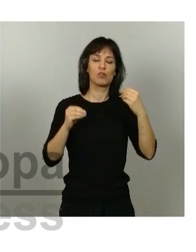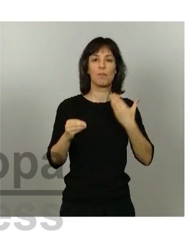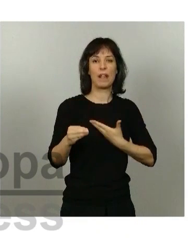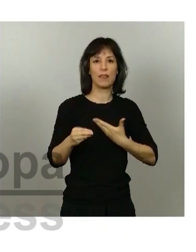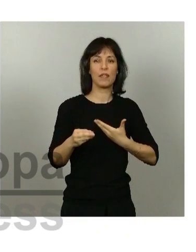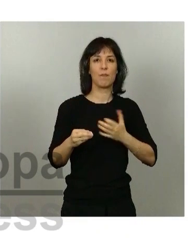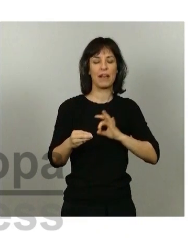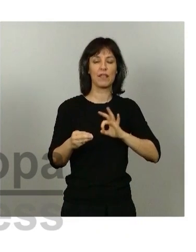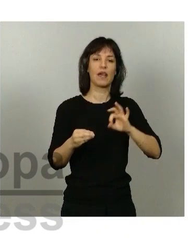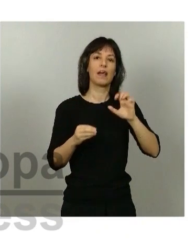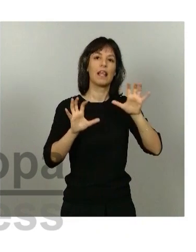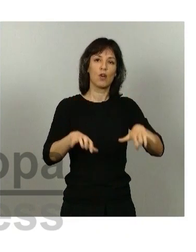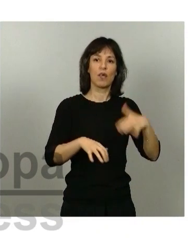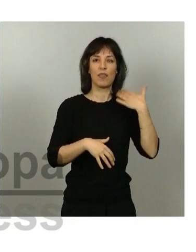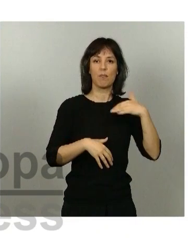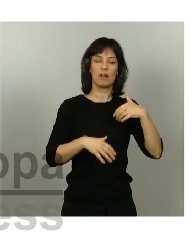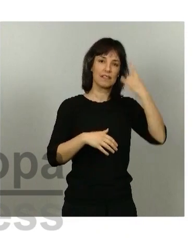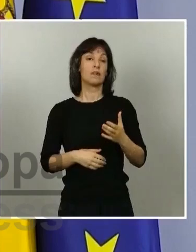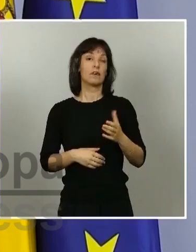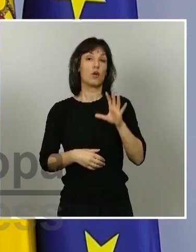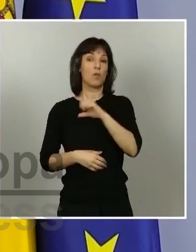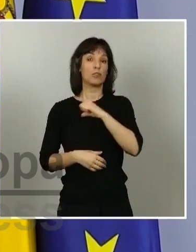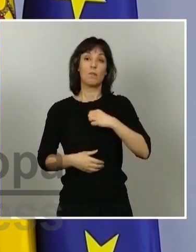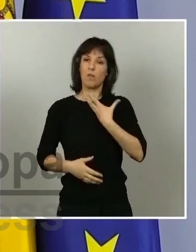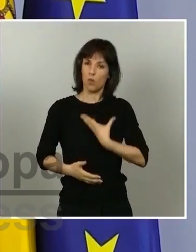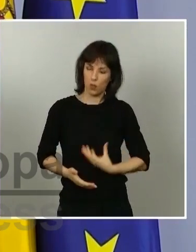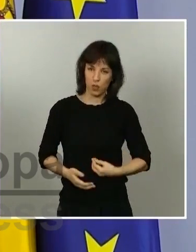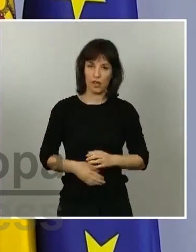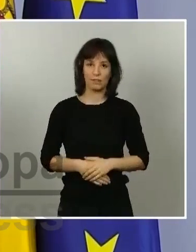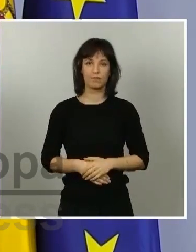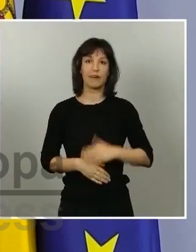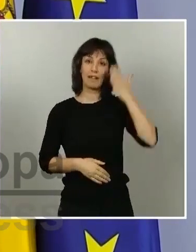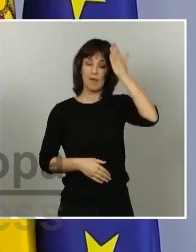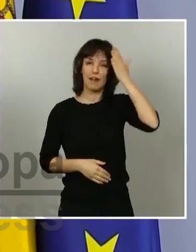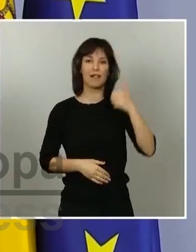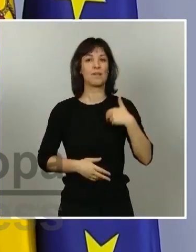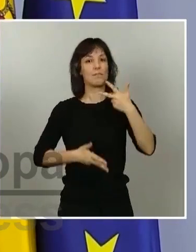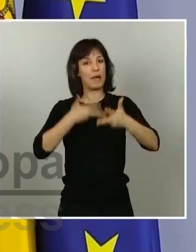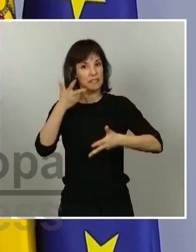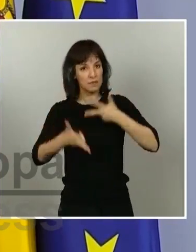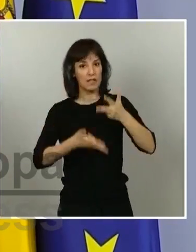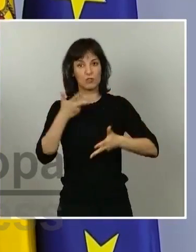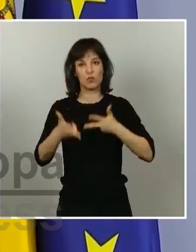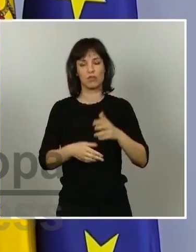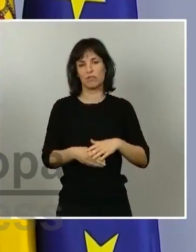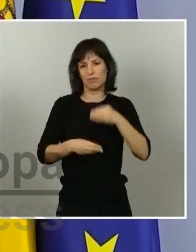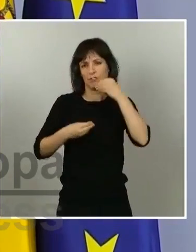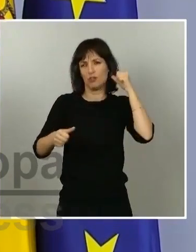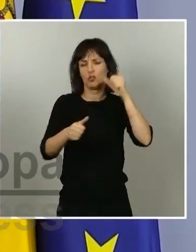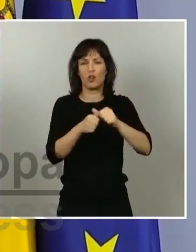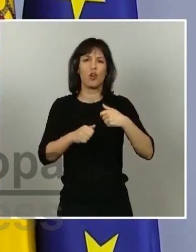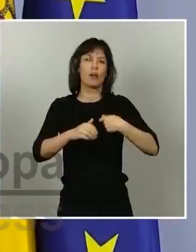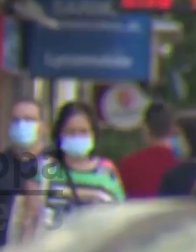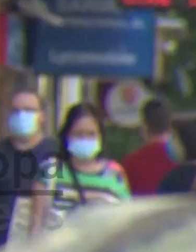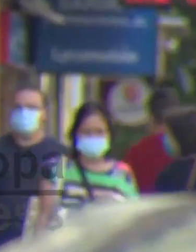en la rueda de prensa posterior al Consejo de Ministros. Seguirán en la fase 1 a partir del lunes la Comunidad Valenciana, varias zonas